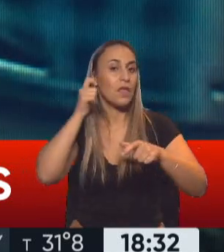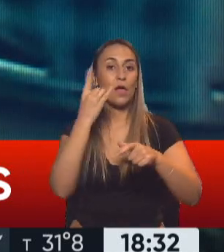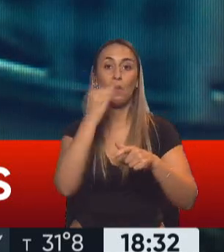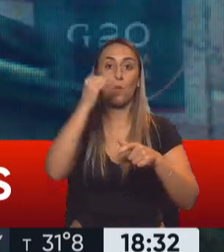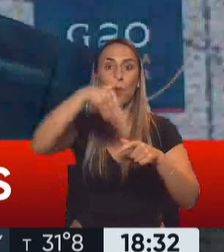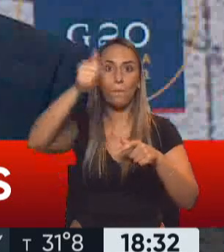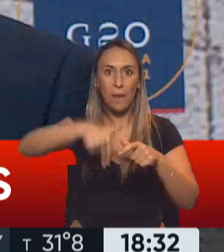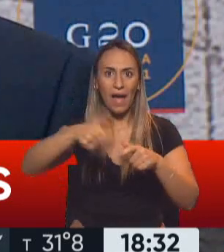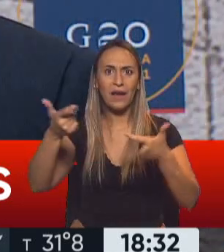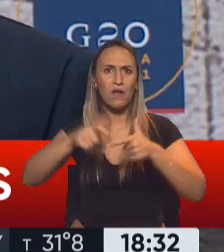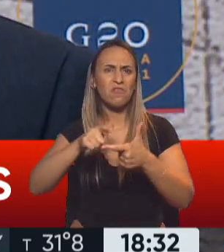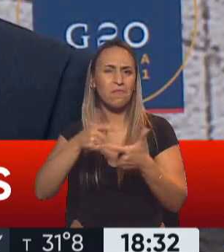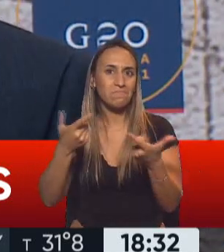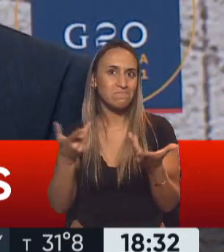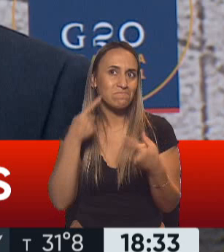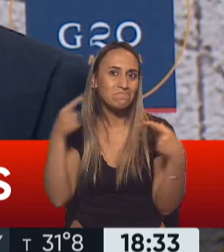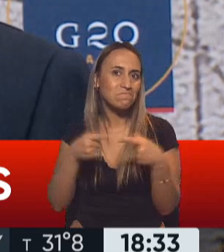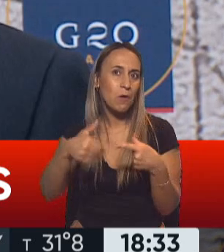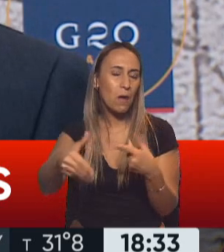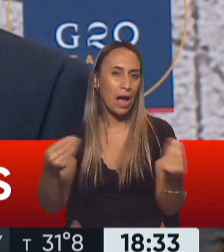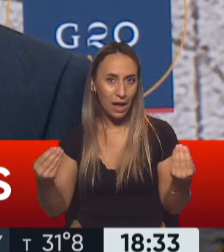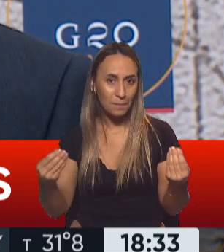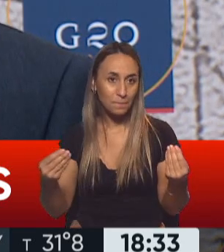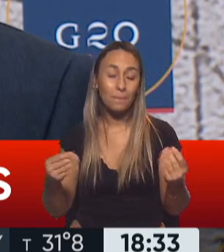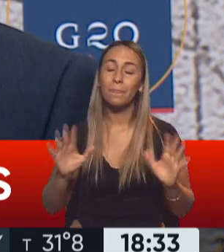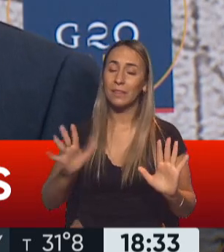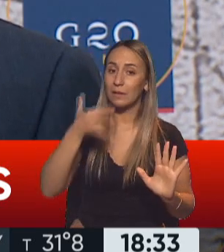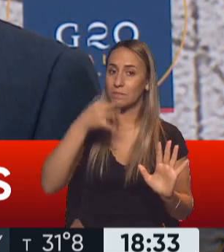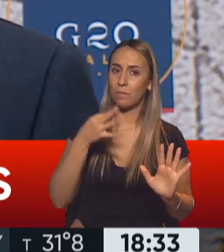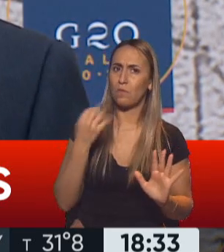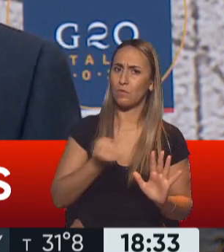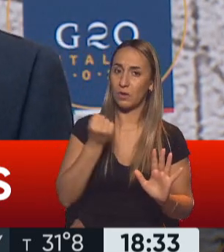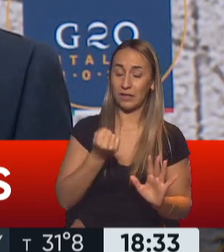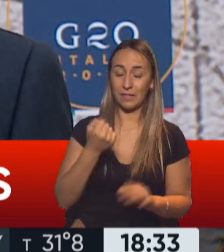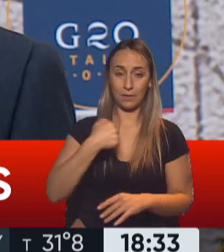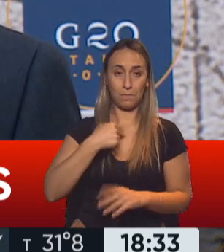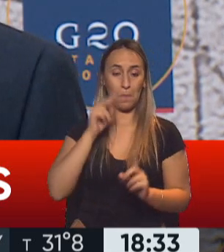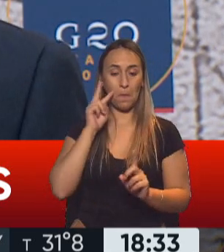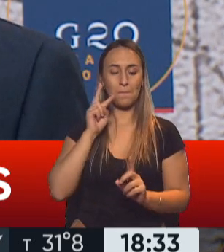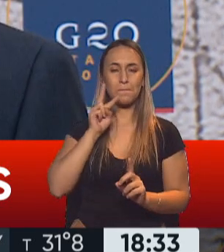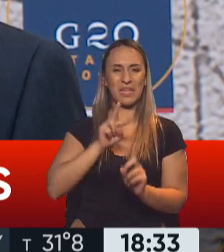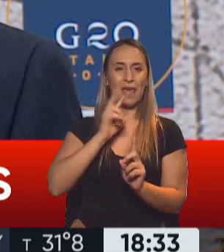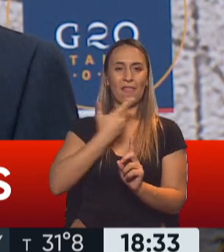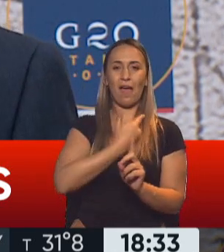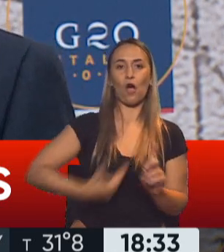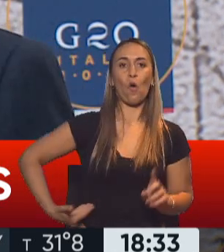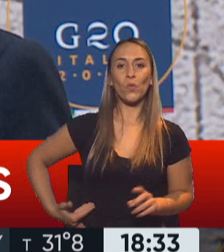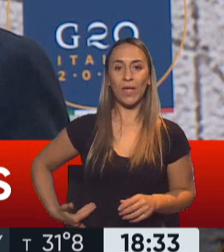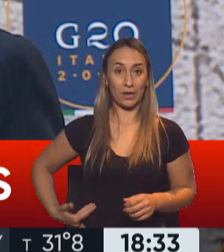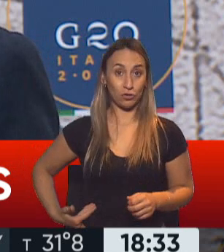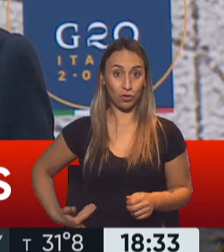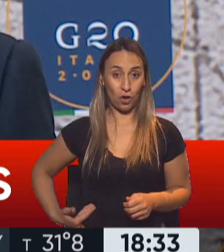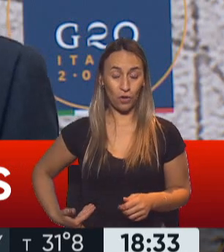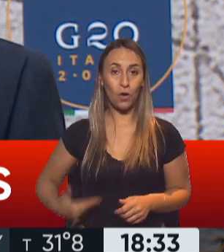Sí, yo creo que es muy importante hoy pensar desde un punto de vista del Estado, no del gobierno, es decir, tanto el gobierno